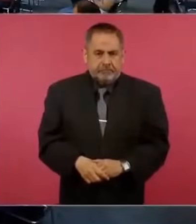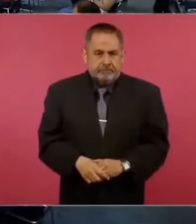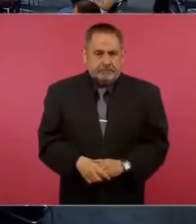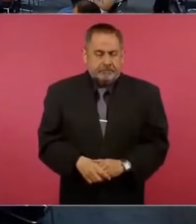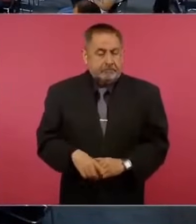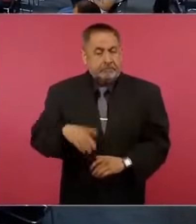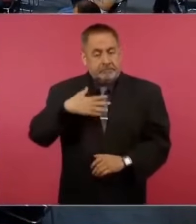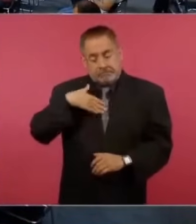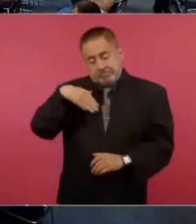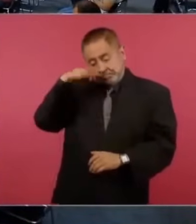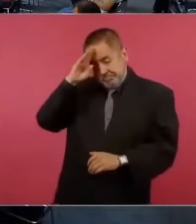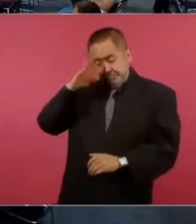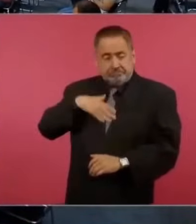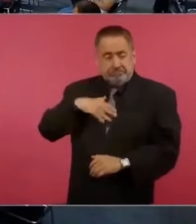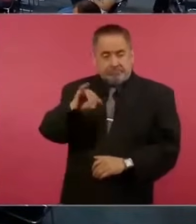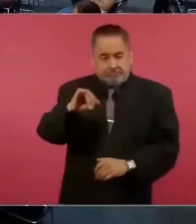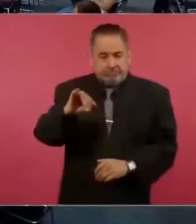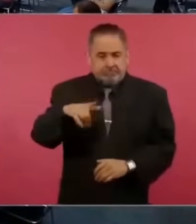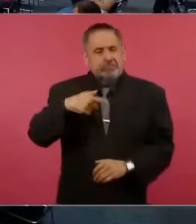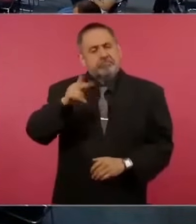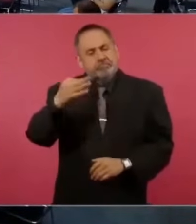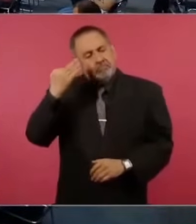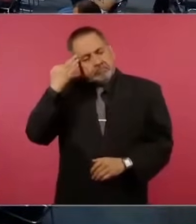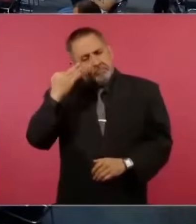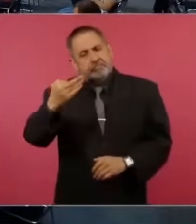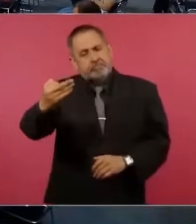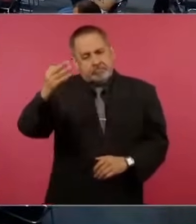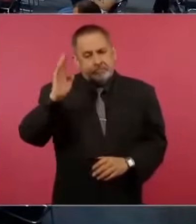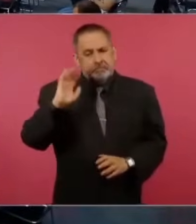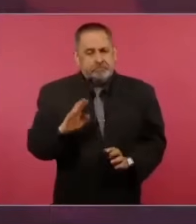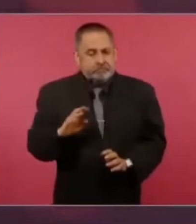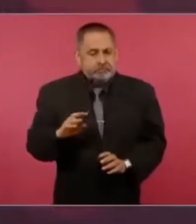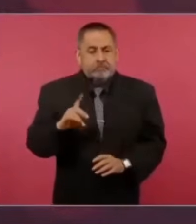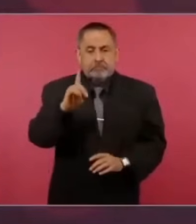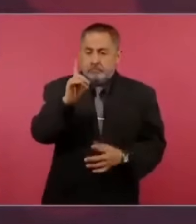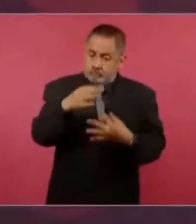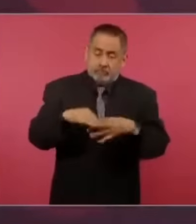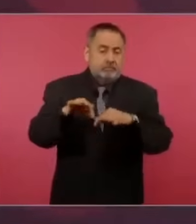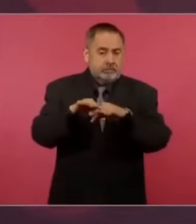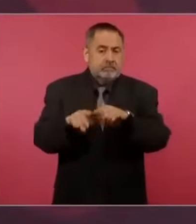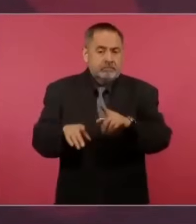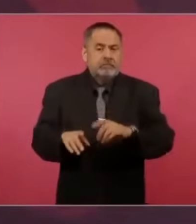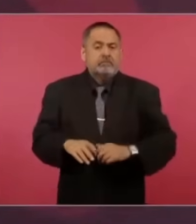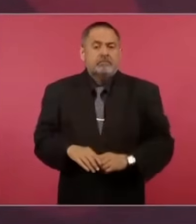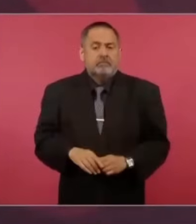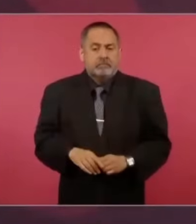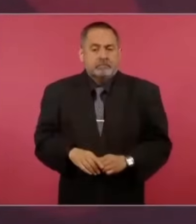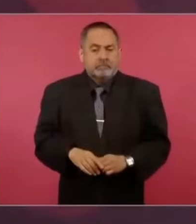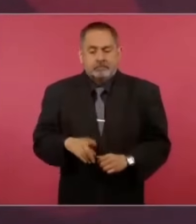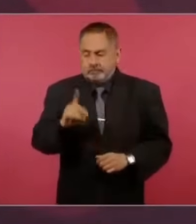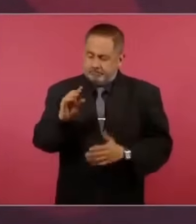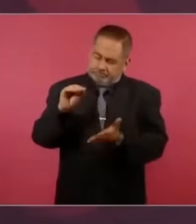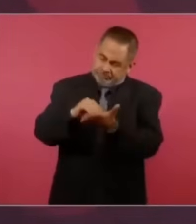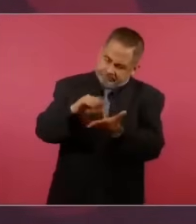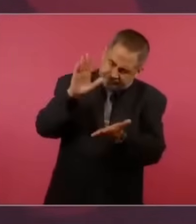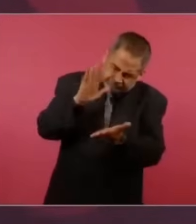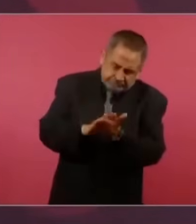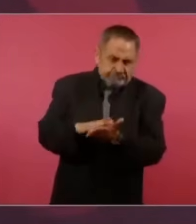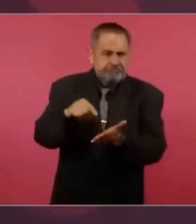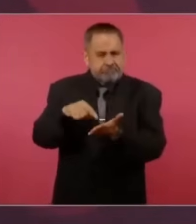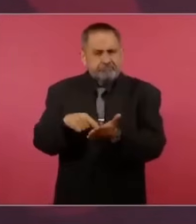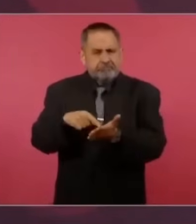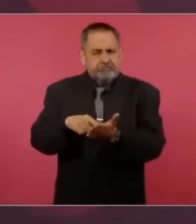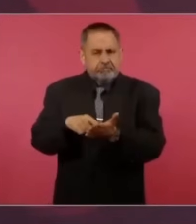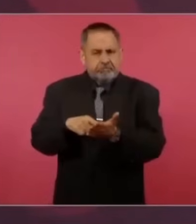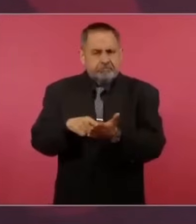Yo pienso que sí, nada más que va a llevar tiempo. Y es importante el que quede